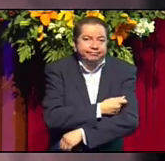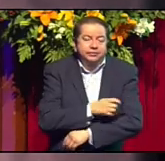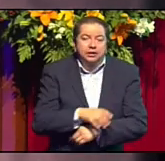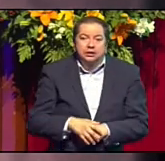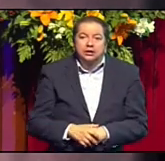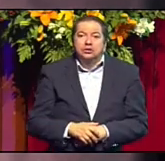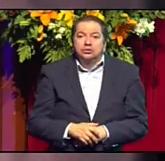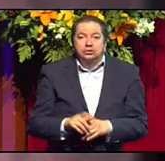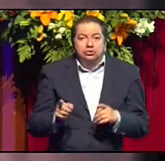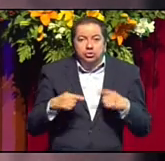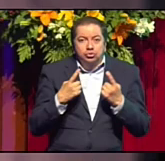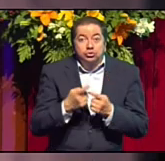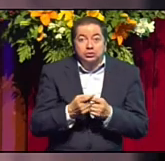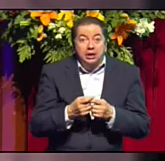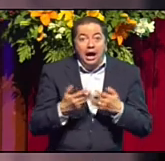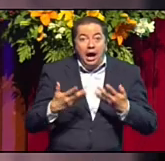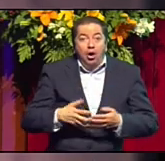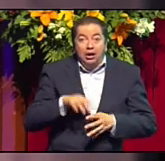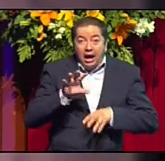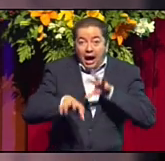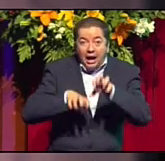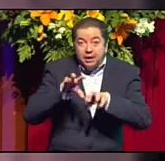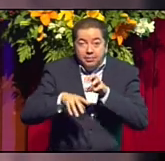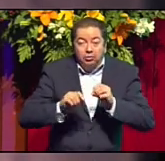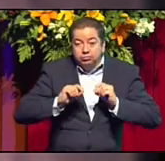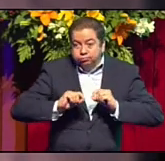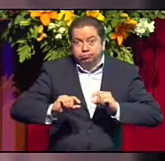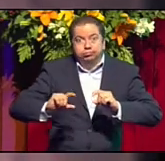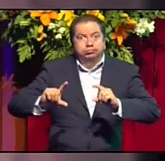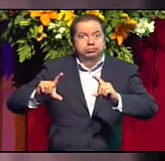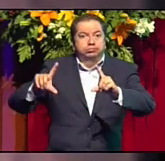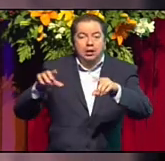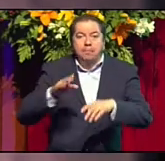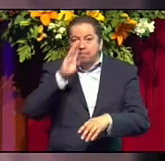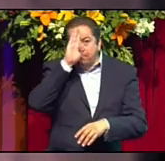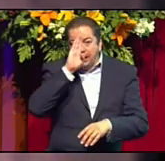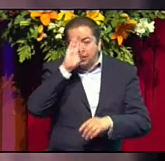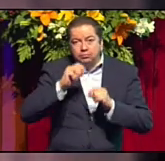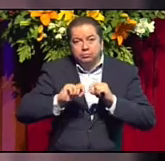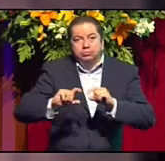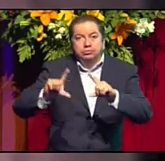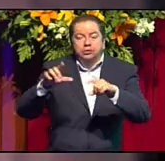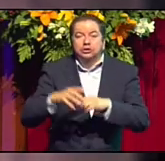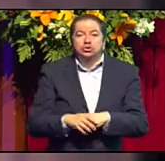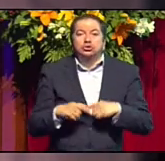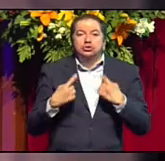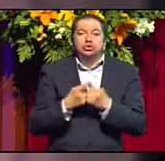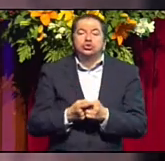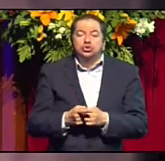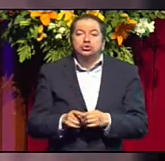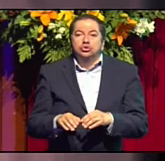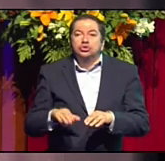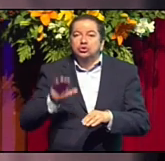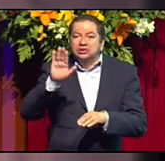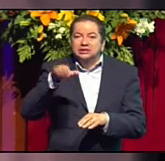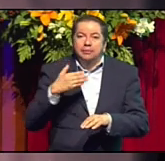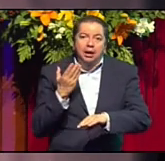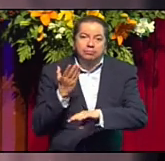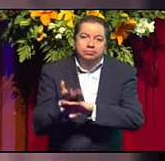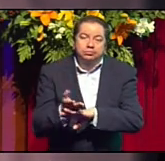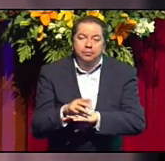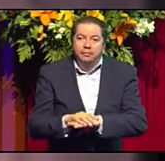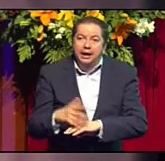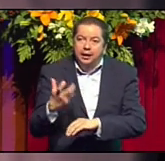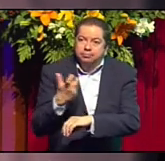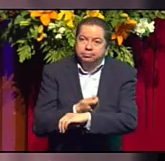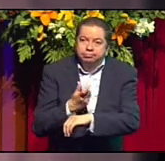forma sideral, y es por eso que estamos gestionando una licitación para poder esterilizar mascotas, pero ahí la ayuda de la